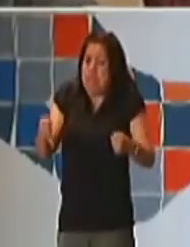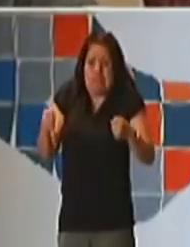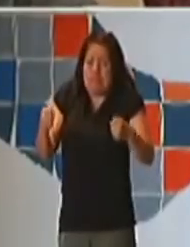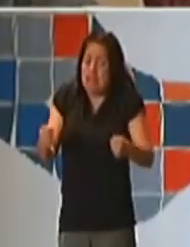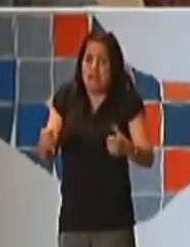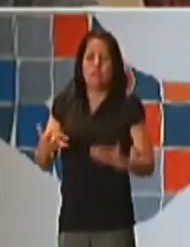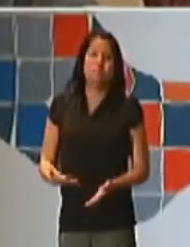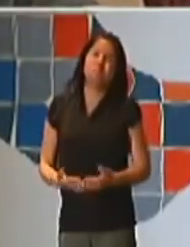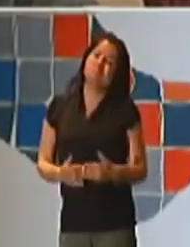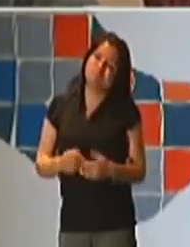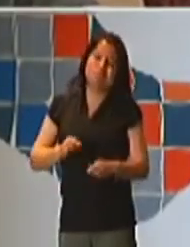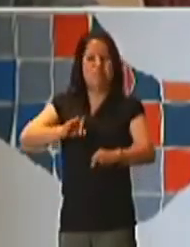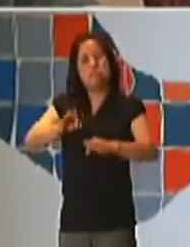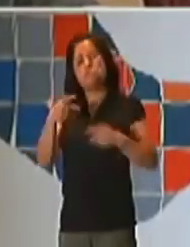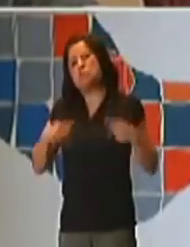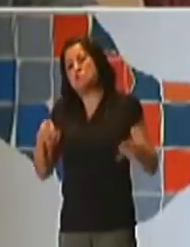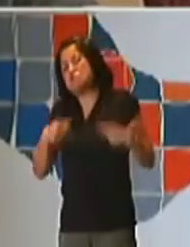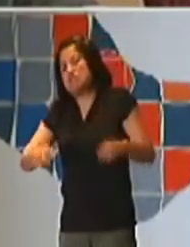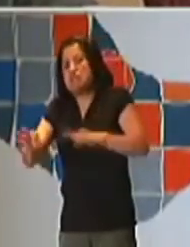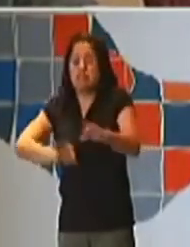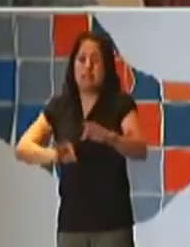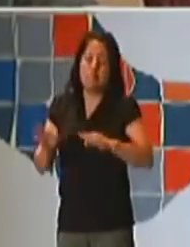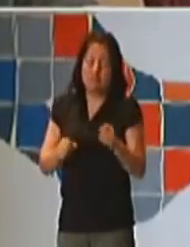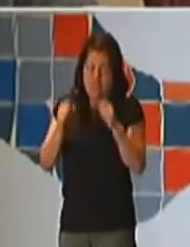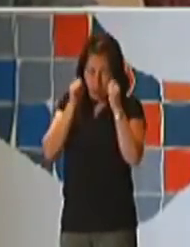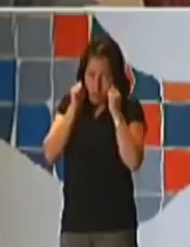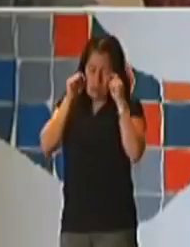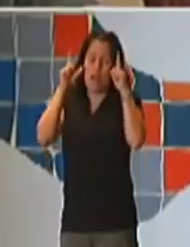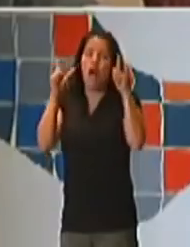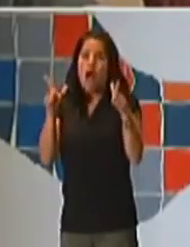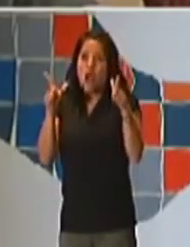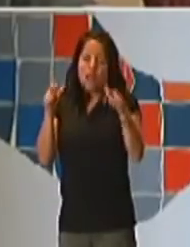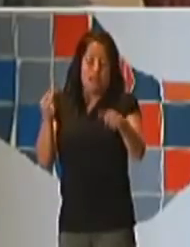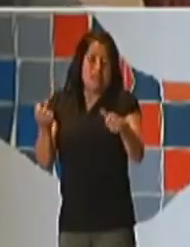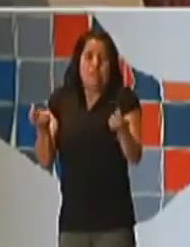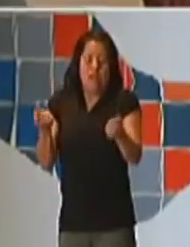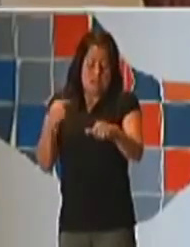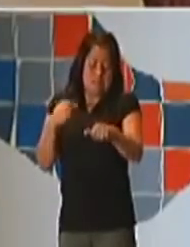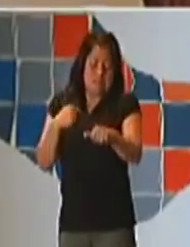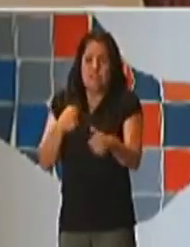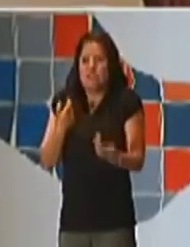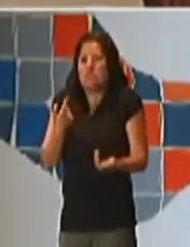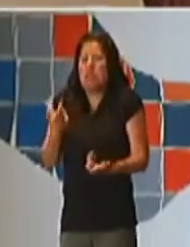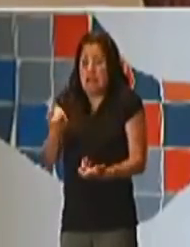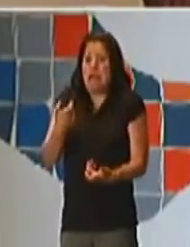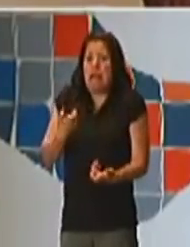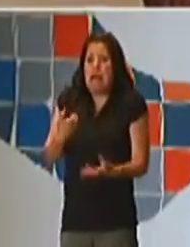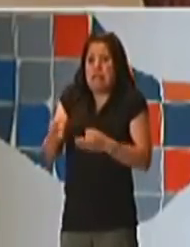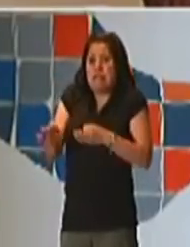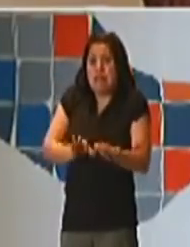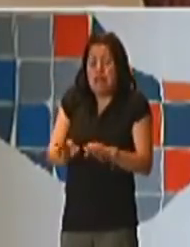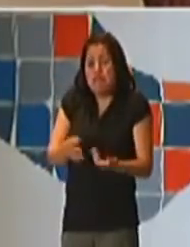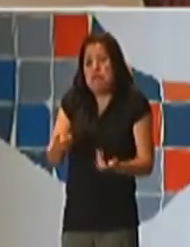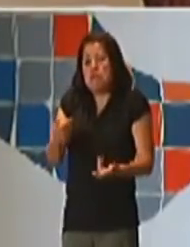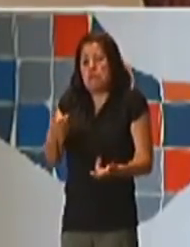trabajadores que despiertan cada día preguntando cuánto sobrar remos quién me comprará muchos